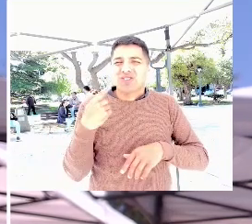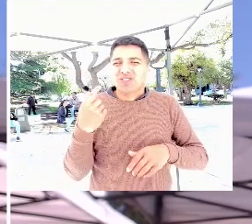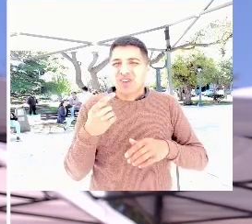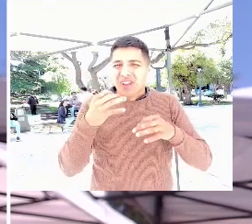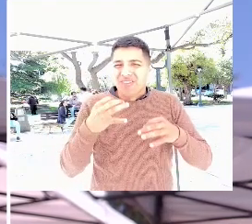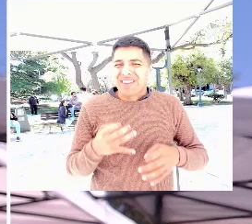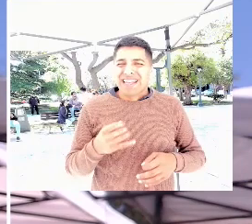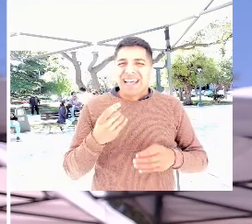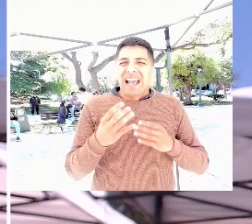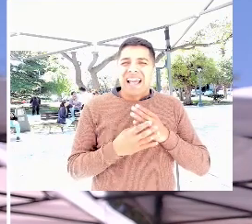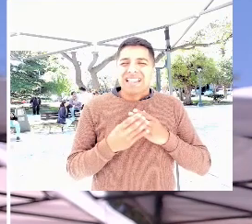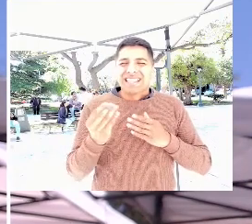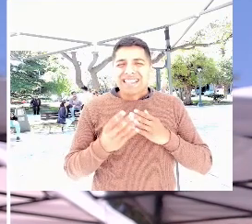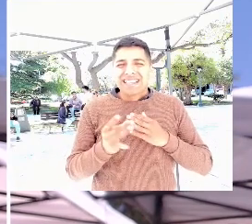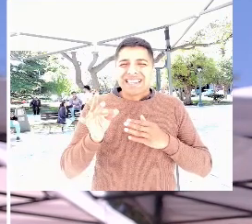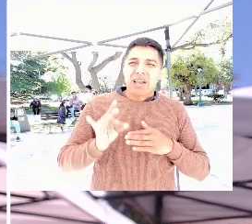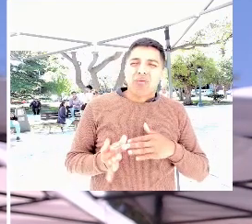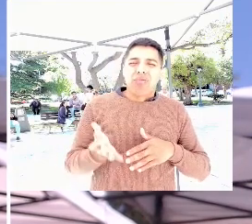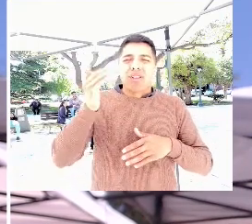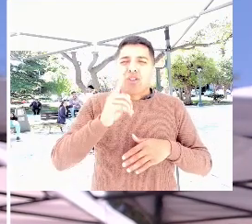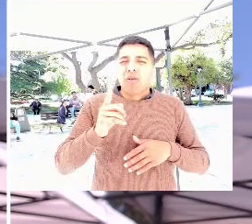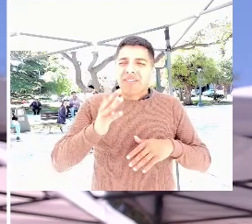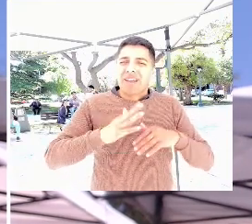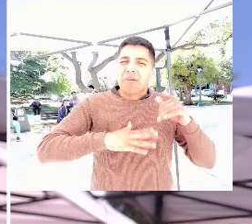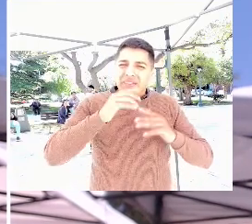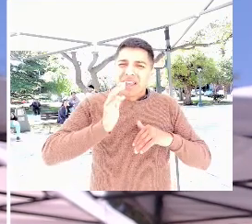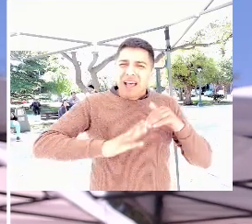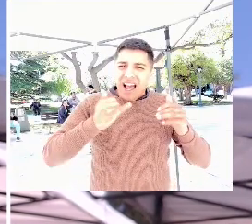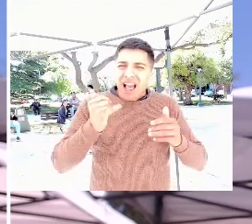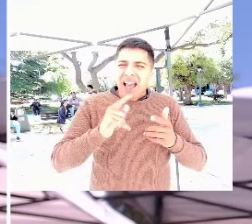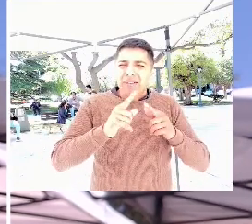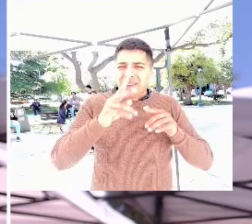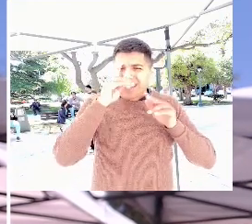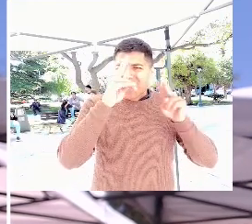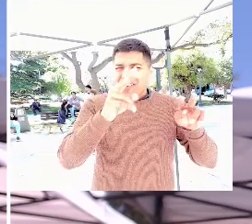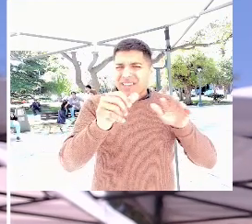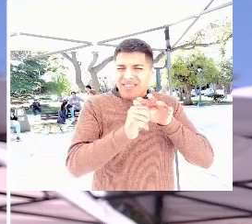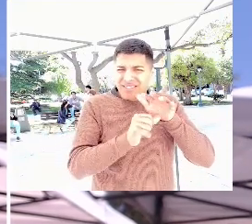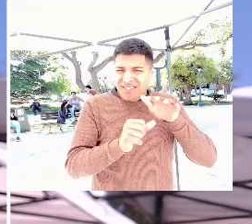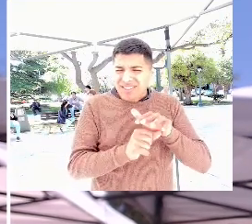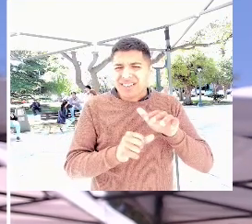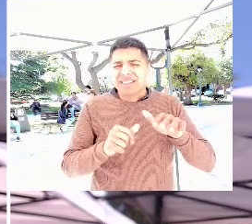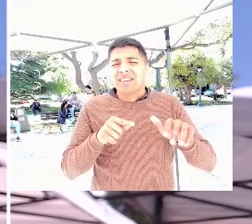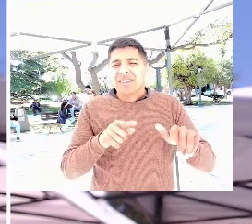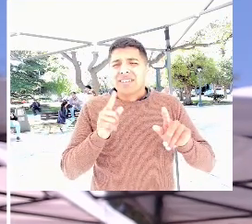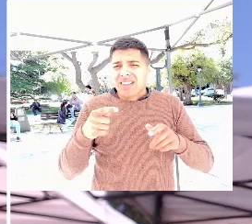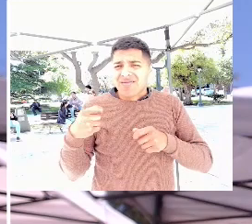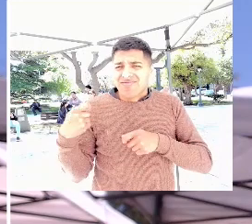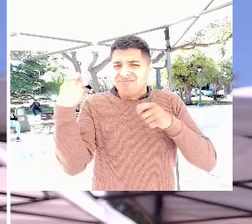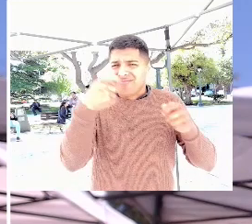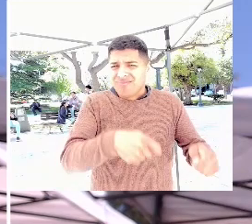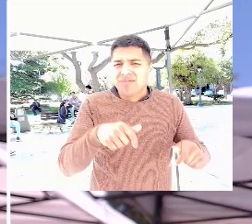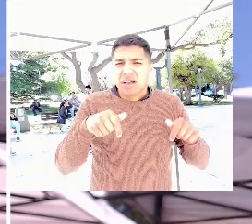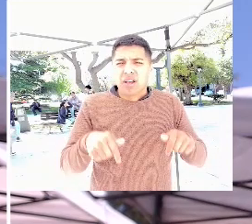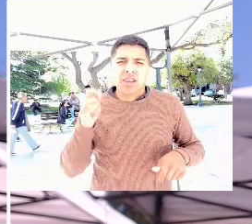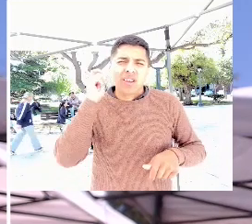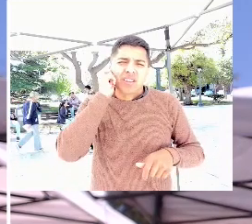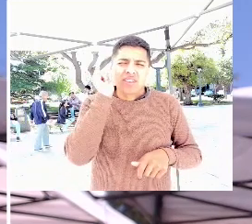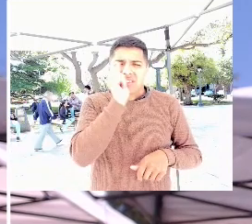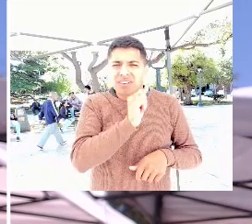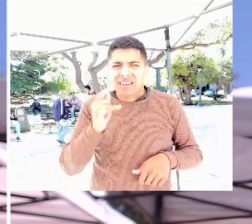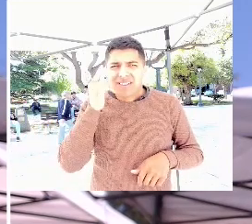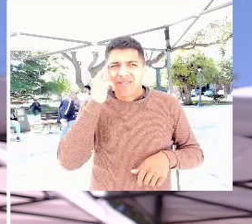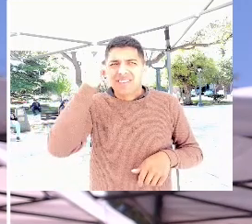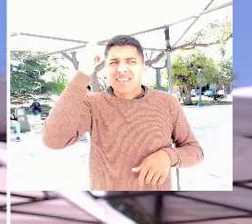al crecimiento, que pueda apostar a las obras, que pueda apostar a la perspectiva de género e invierte en ello, es un Godoy Cruz que piensa